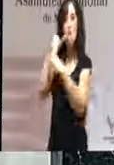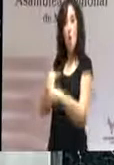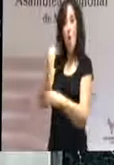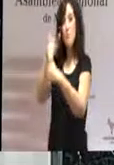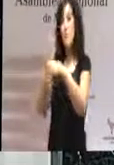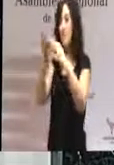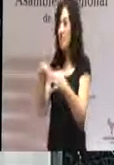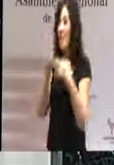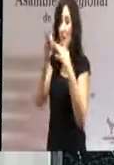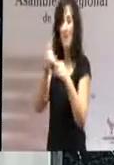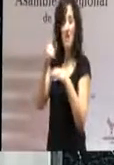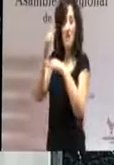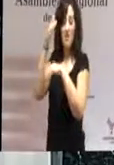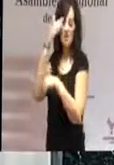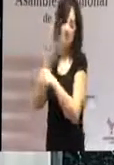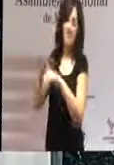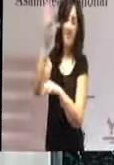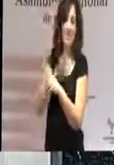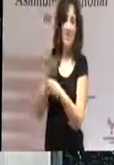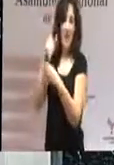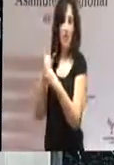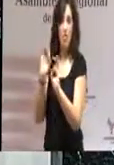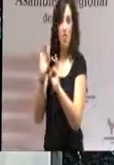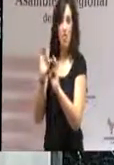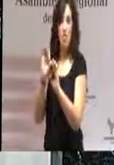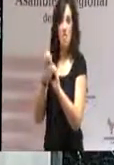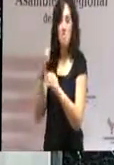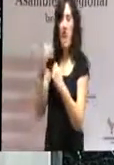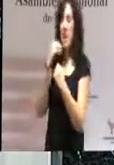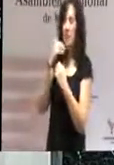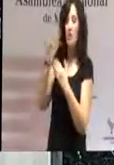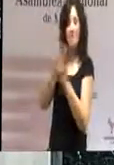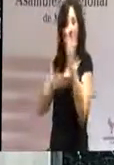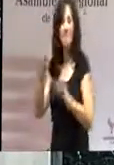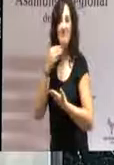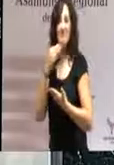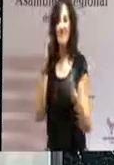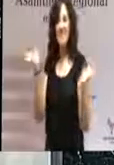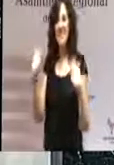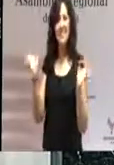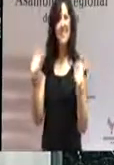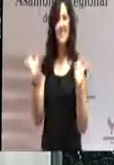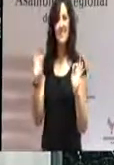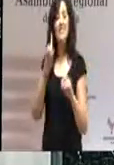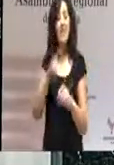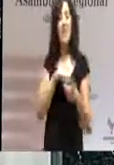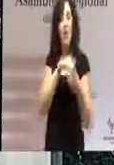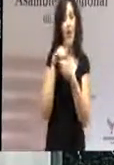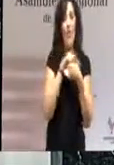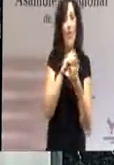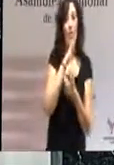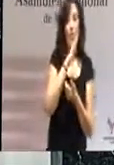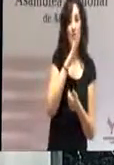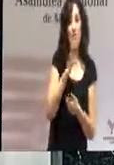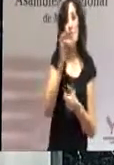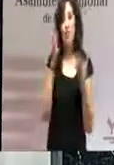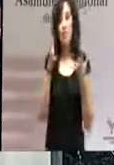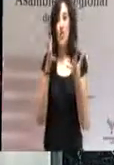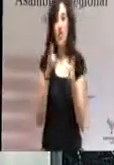forma importante. Y la falta de entendimiento entre la Consejería y la Confederación Hidrográfica